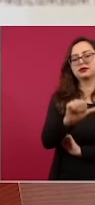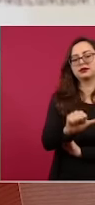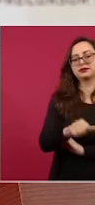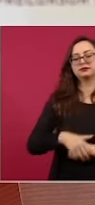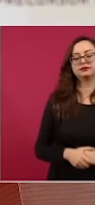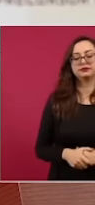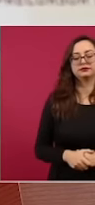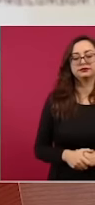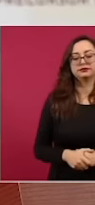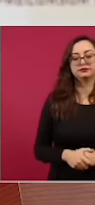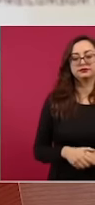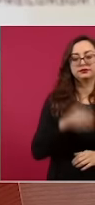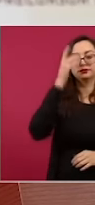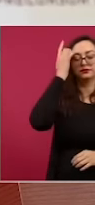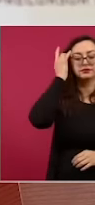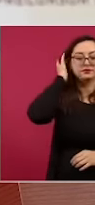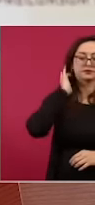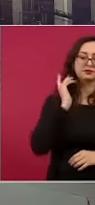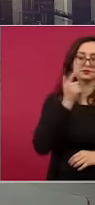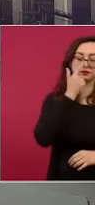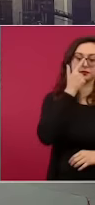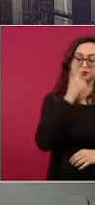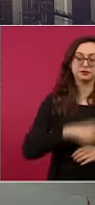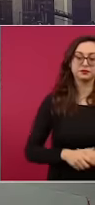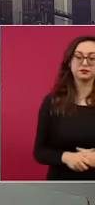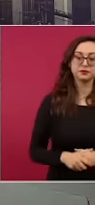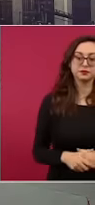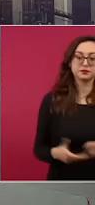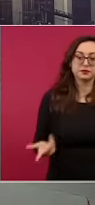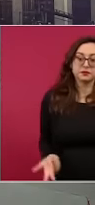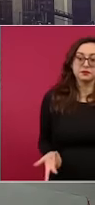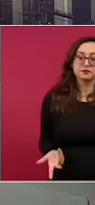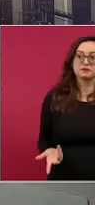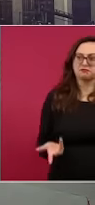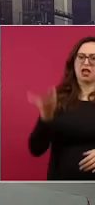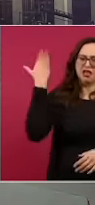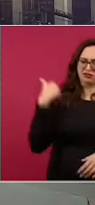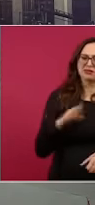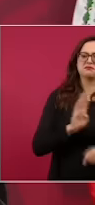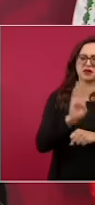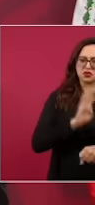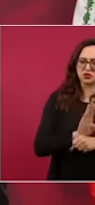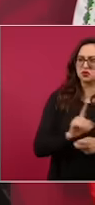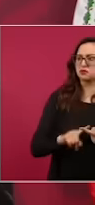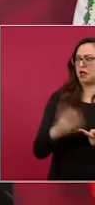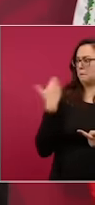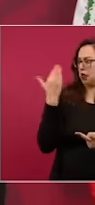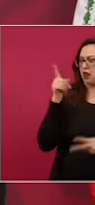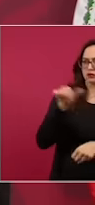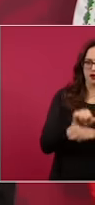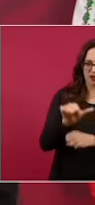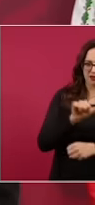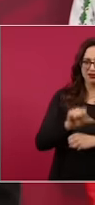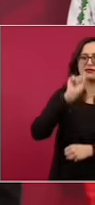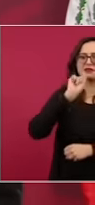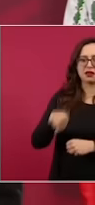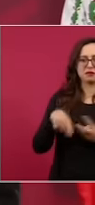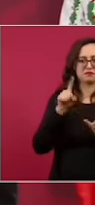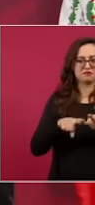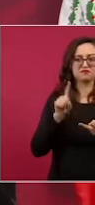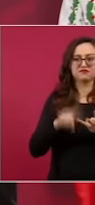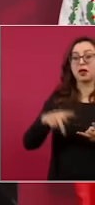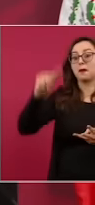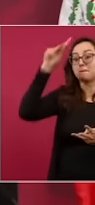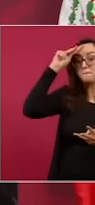Pero esto, bueno, pasó en Brasil, acaba de pasar en Argentina, ahora es